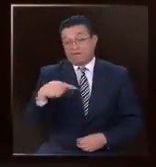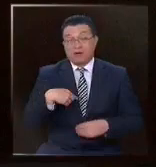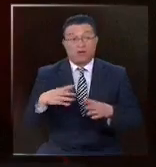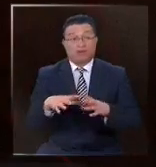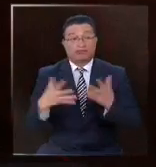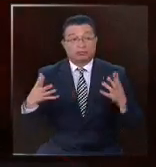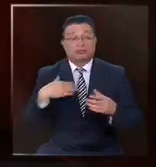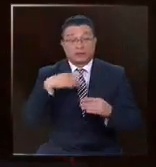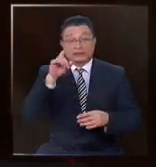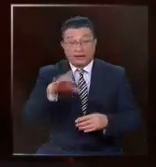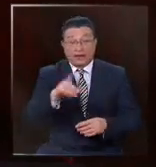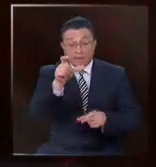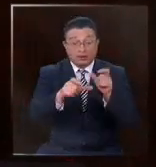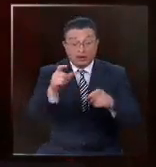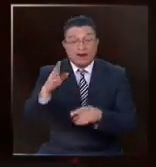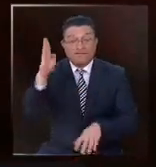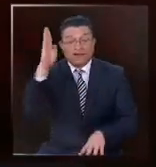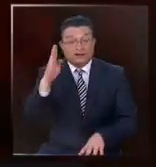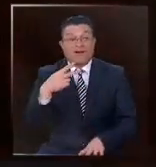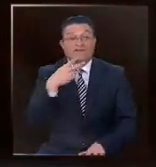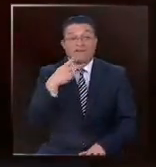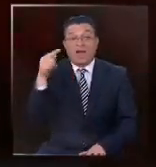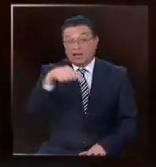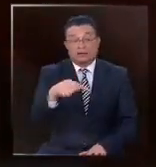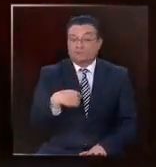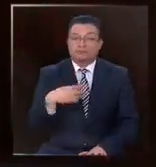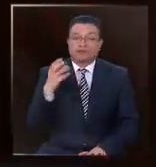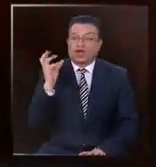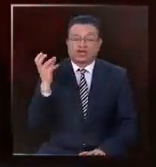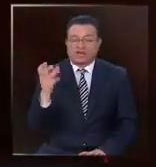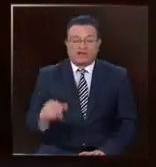¿Sabía que habían personas brasileñas viviendo en...?